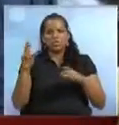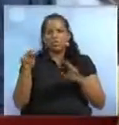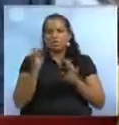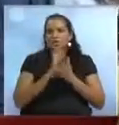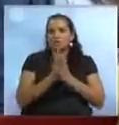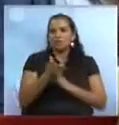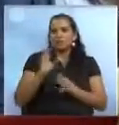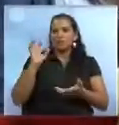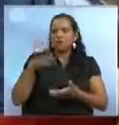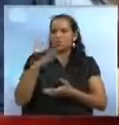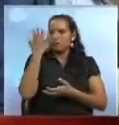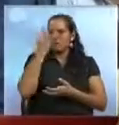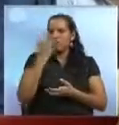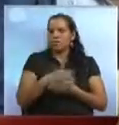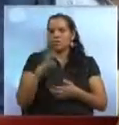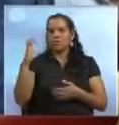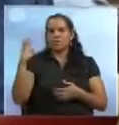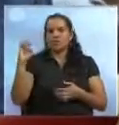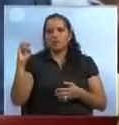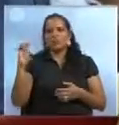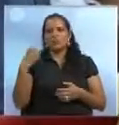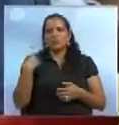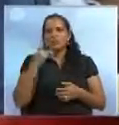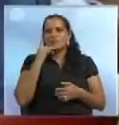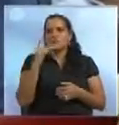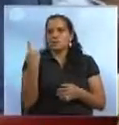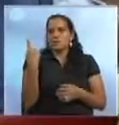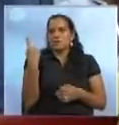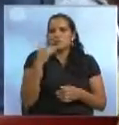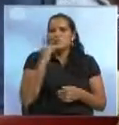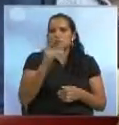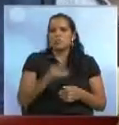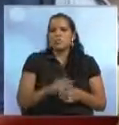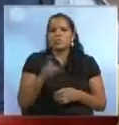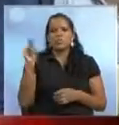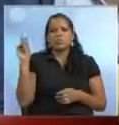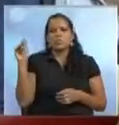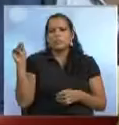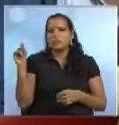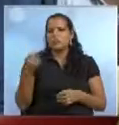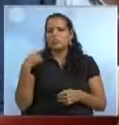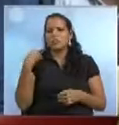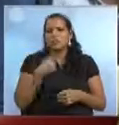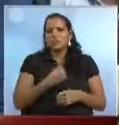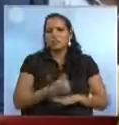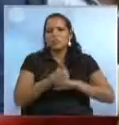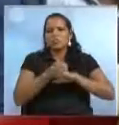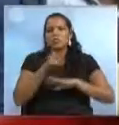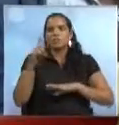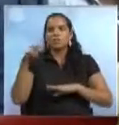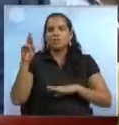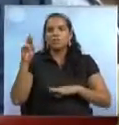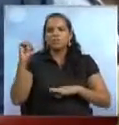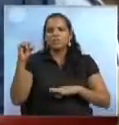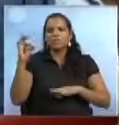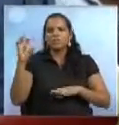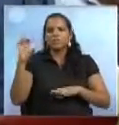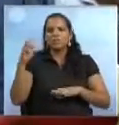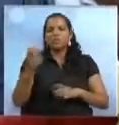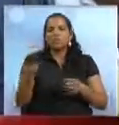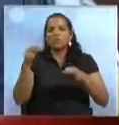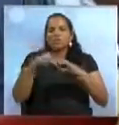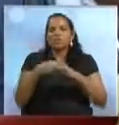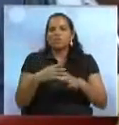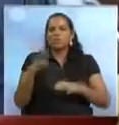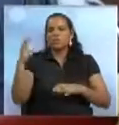nada a la provincia de Esmeralda, el COE que dice, solo yo puedo decir, tan equivocado, soy la prefecta provincial, soy parte